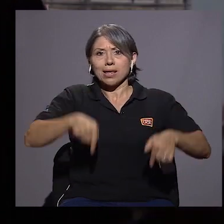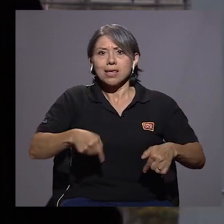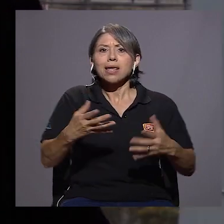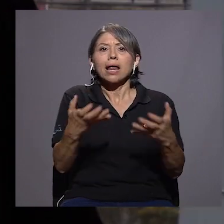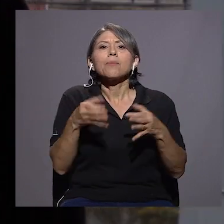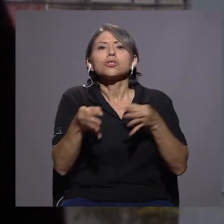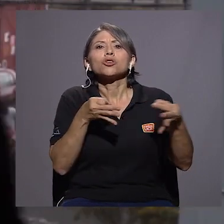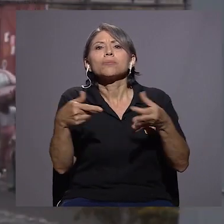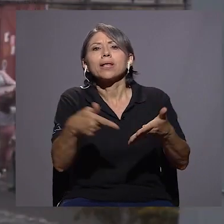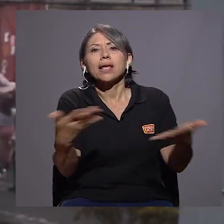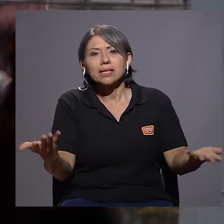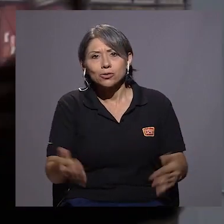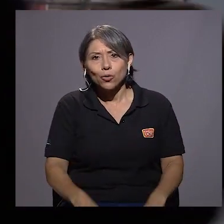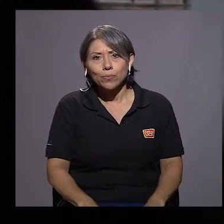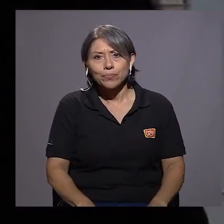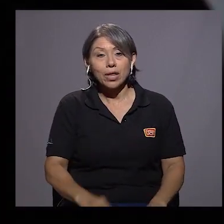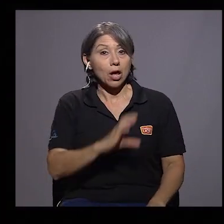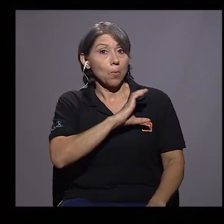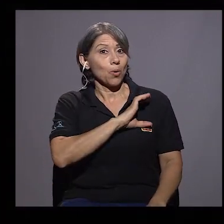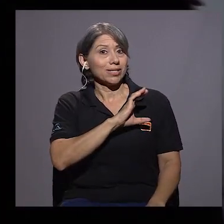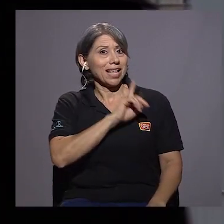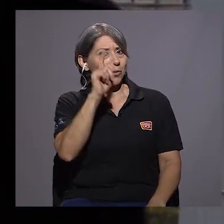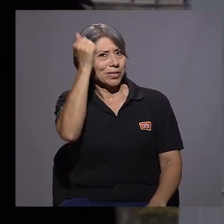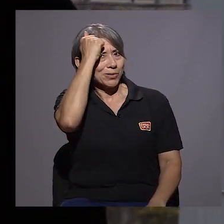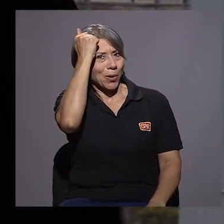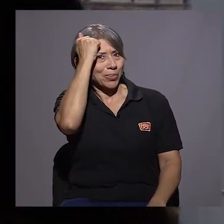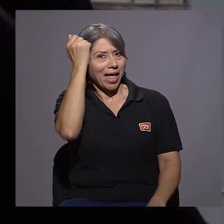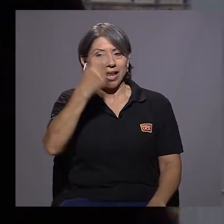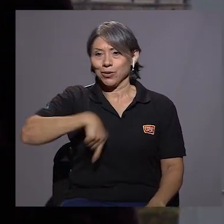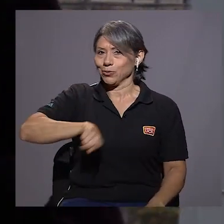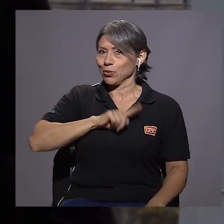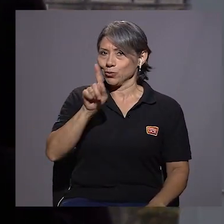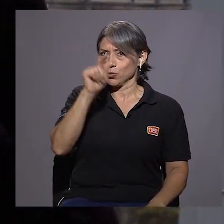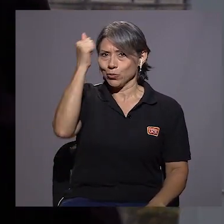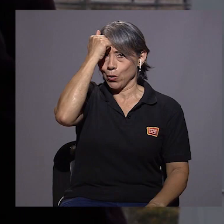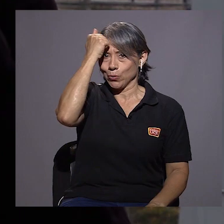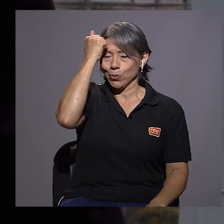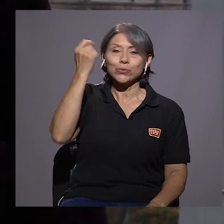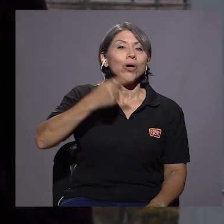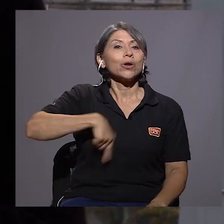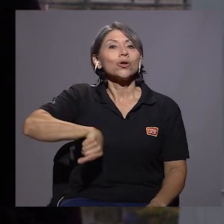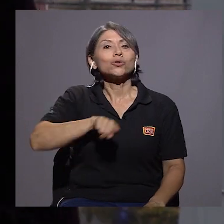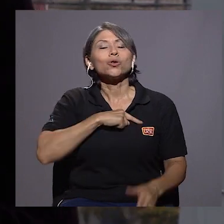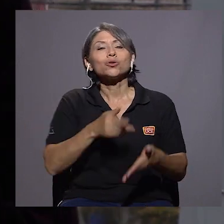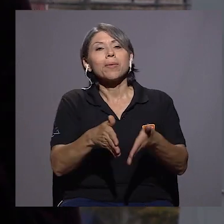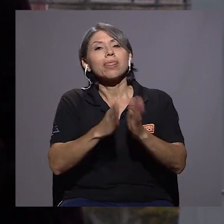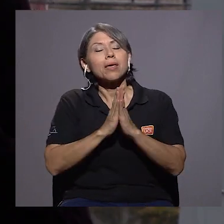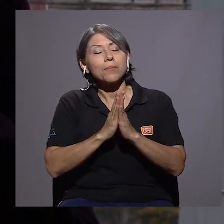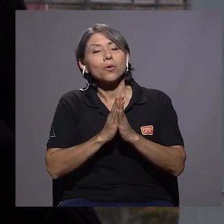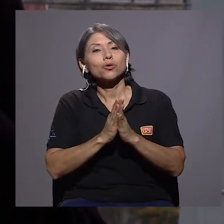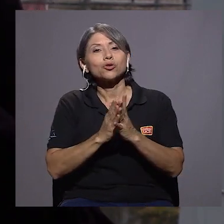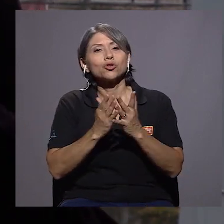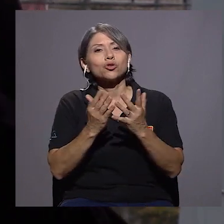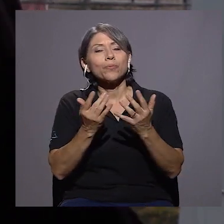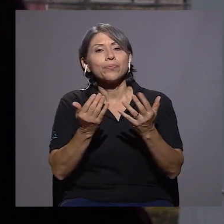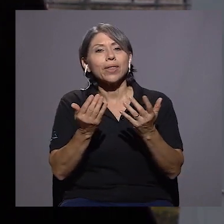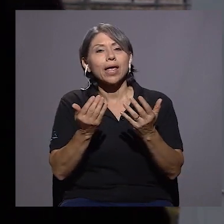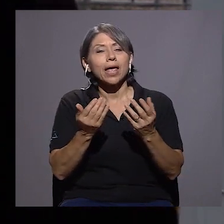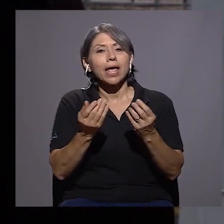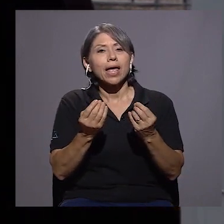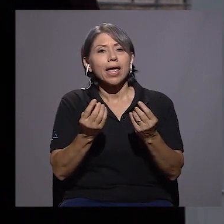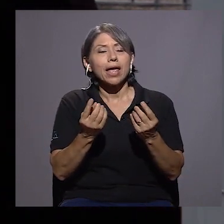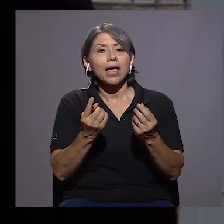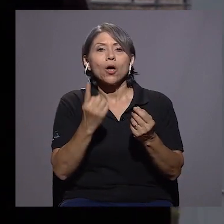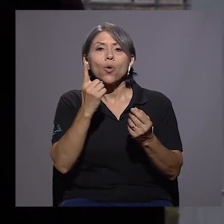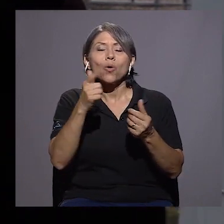una explicación de esto. Como la policía no es tonta, ni nosotros tampoco lo somos, pedimos un